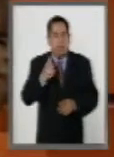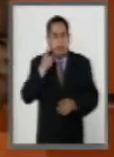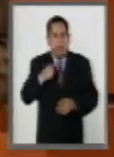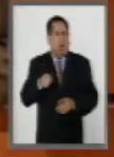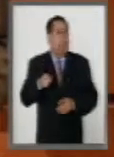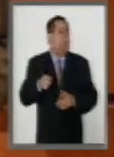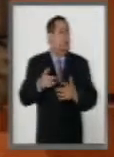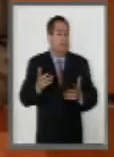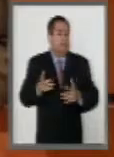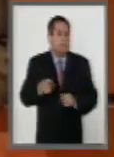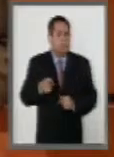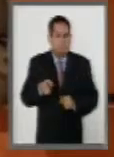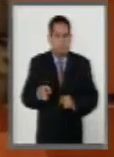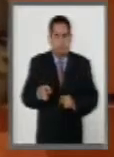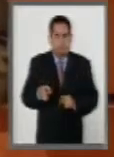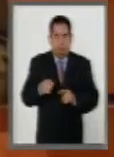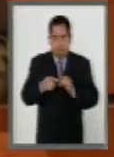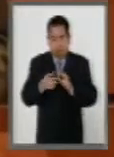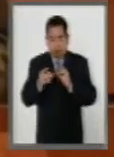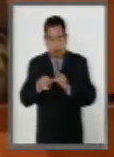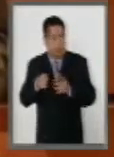que